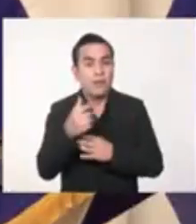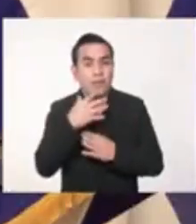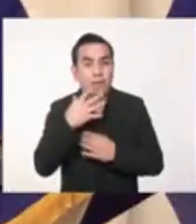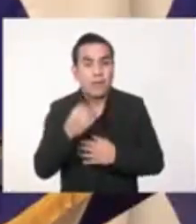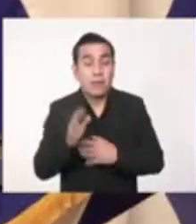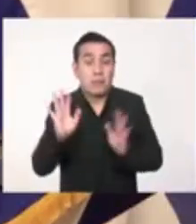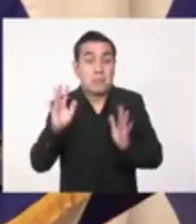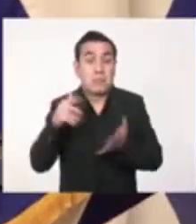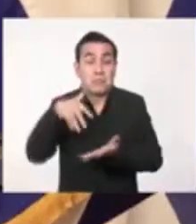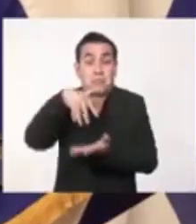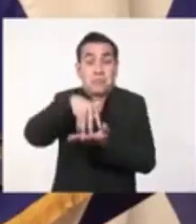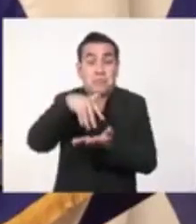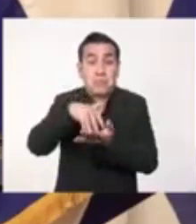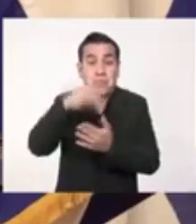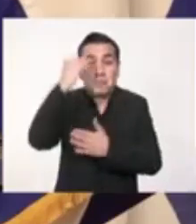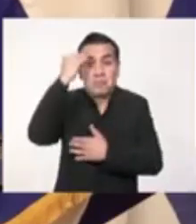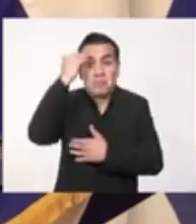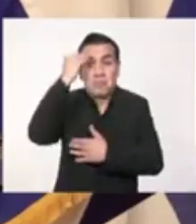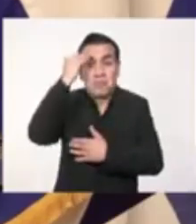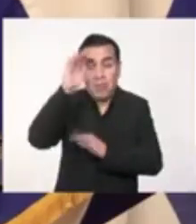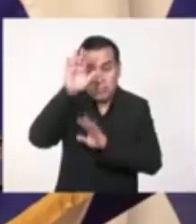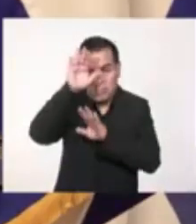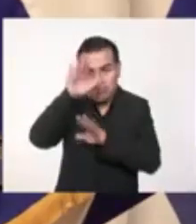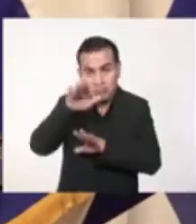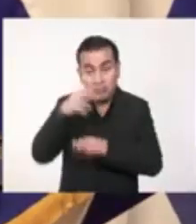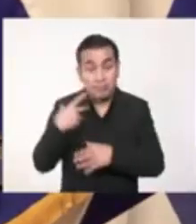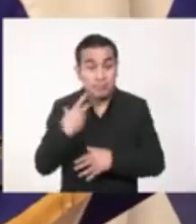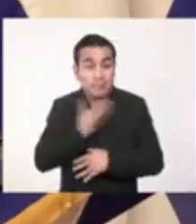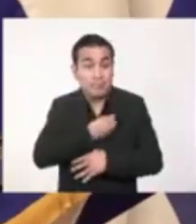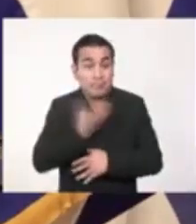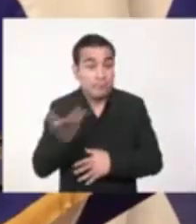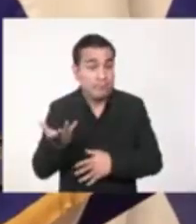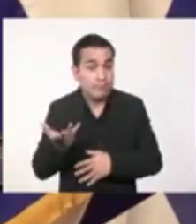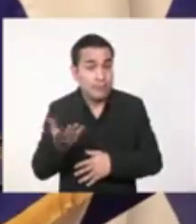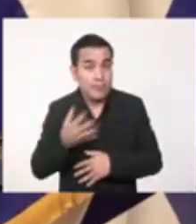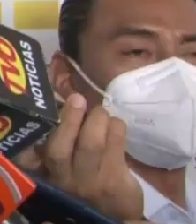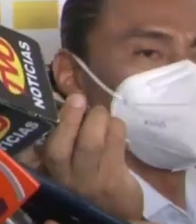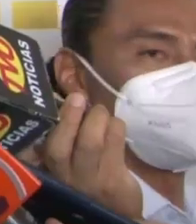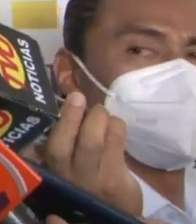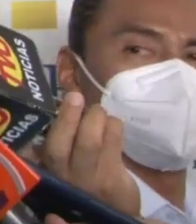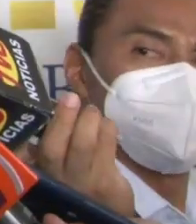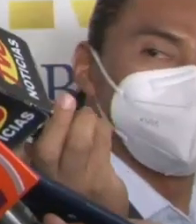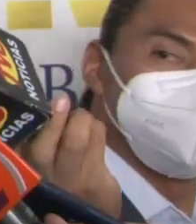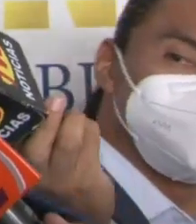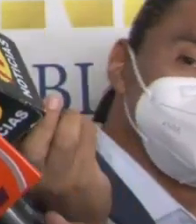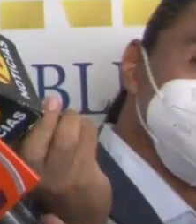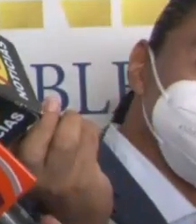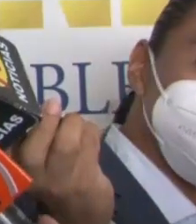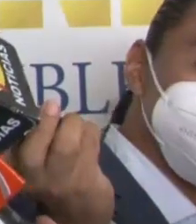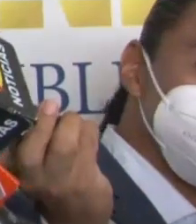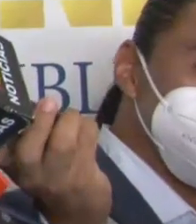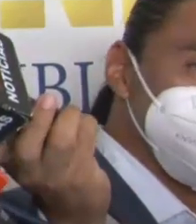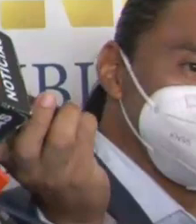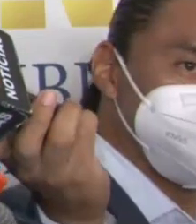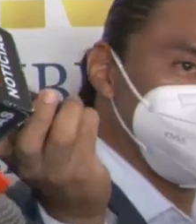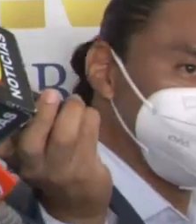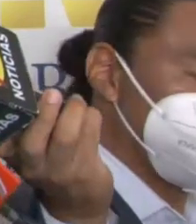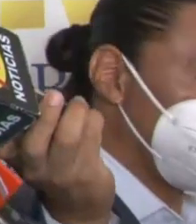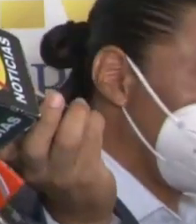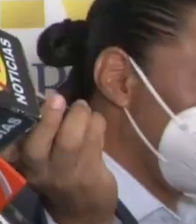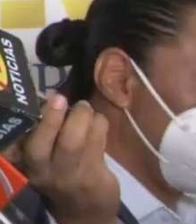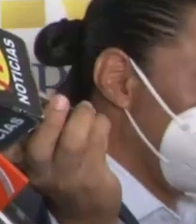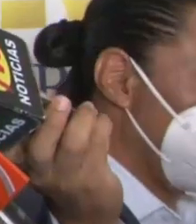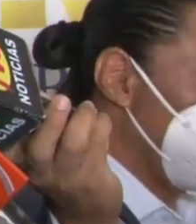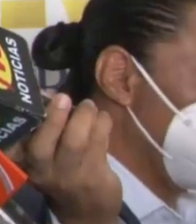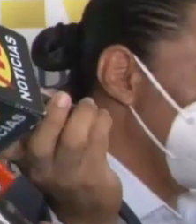los parlamentarios de la oposición reaccionaron calificando la acción como una vergüenza para el país algunos embajadores representantes allí de